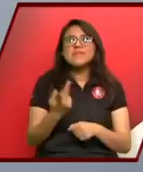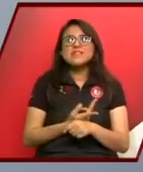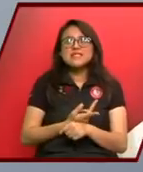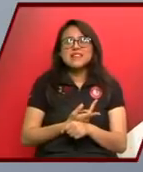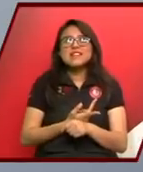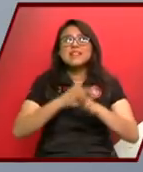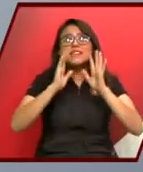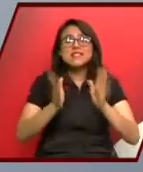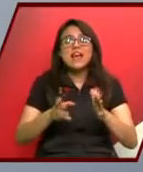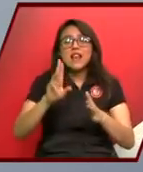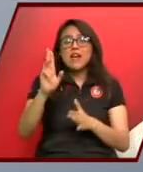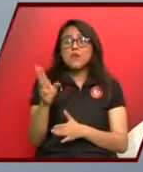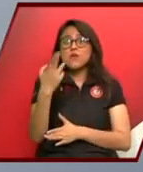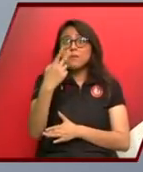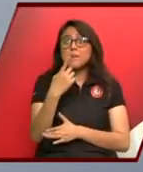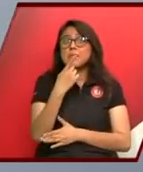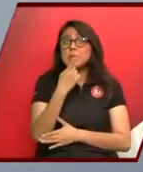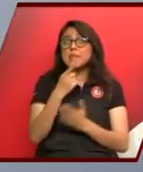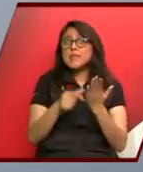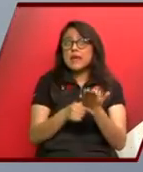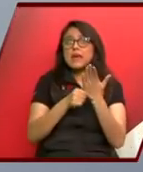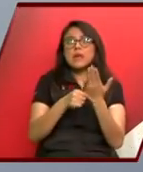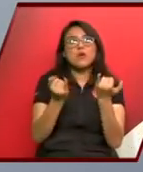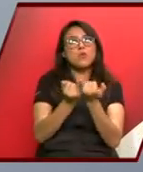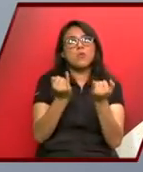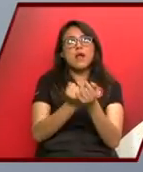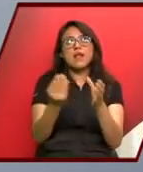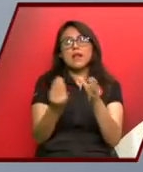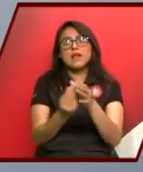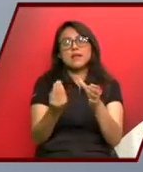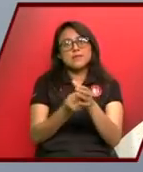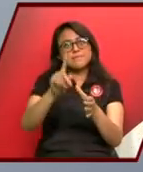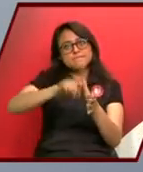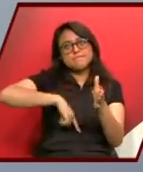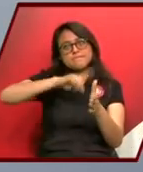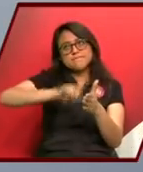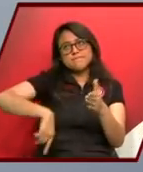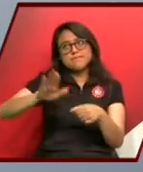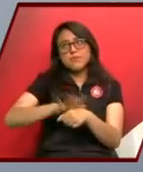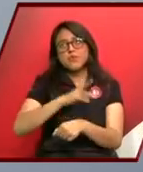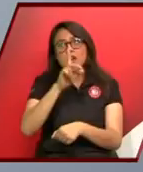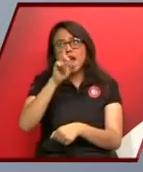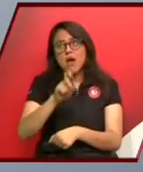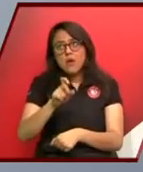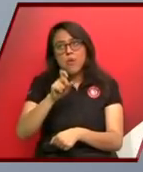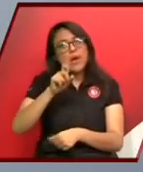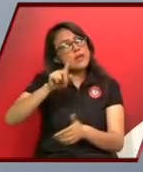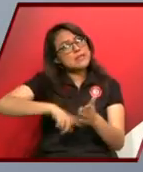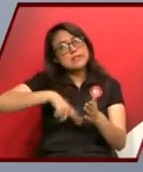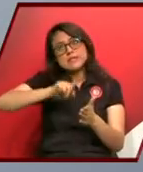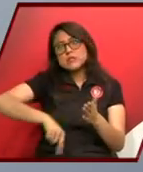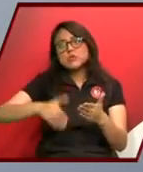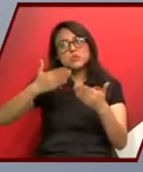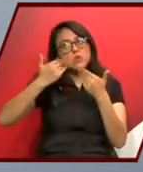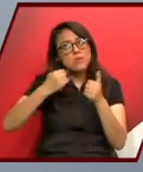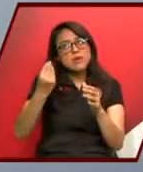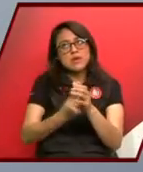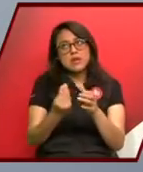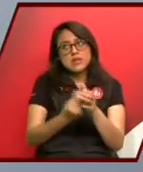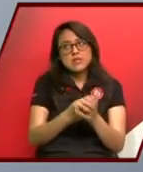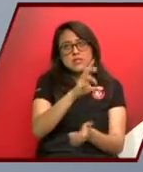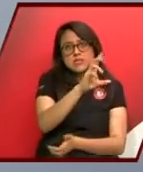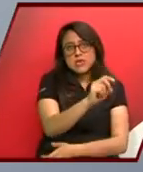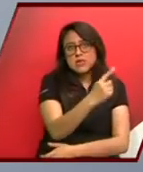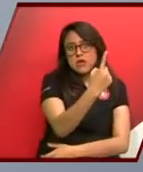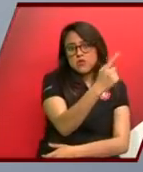es que ya la UNAM dijo que también suspendería las clases por el megacorte de agua. No habrá clases desde